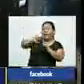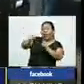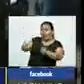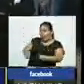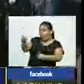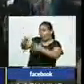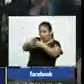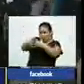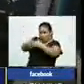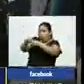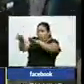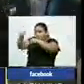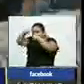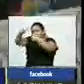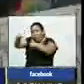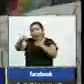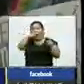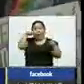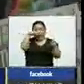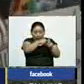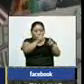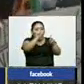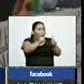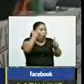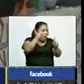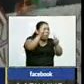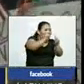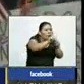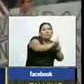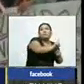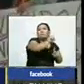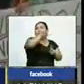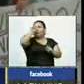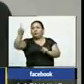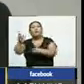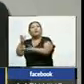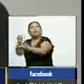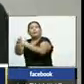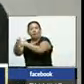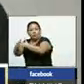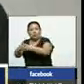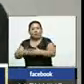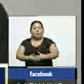estadounidenses habían aprobado exenciones que le permitían regresar legalmente a Estados Unidos.